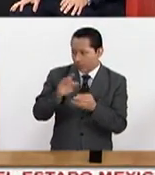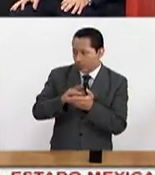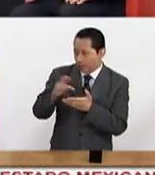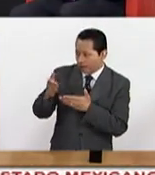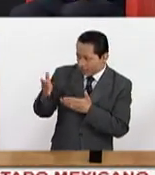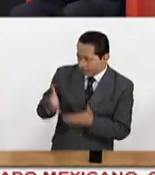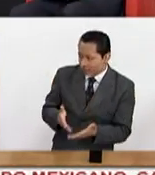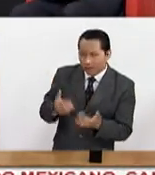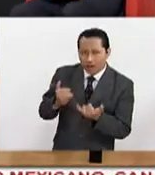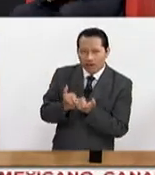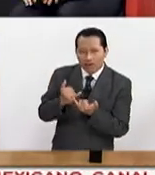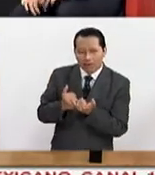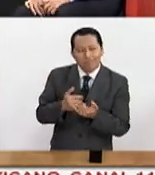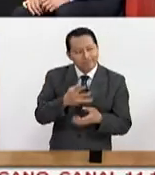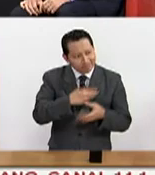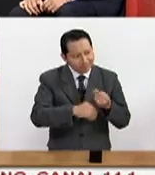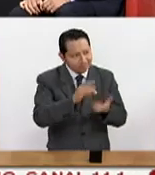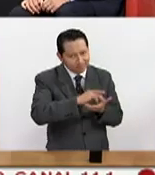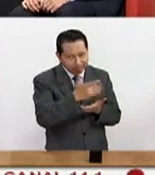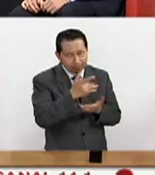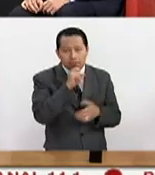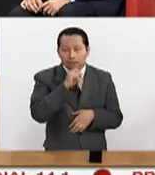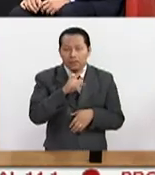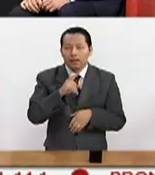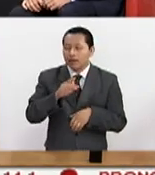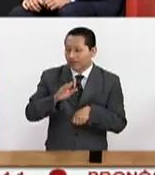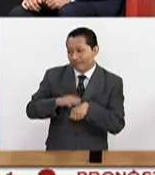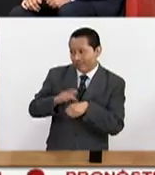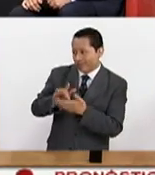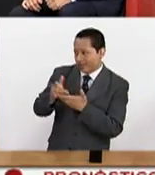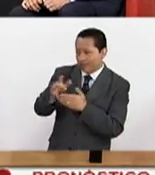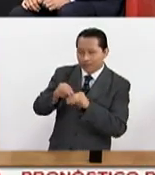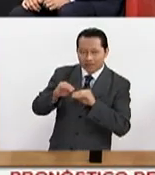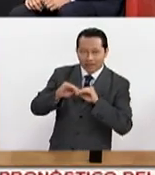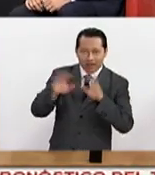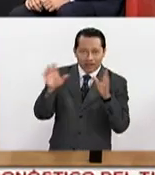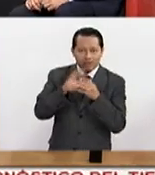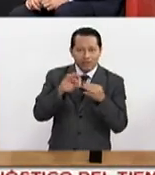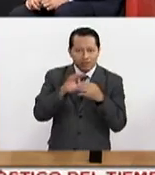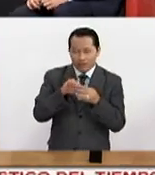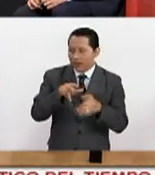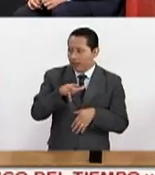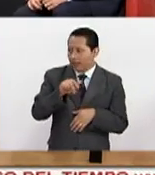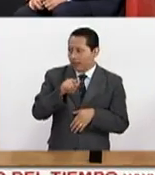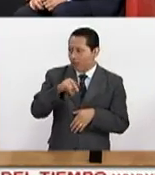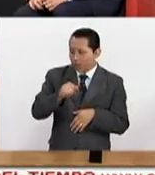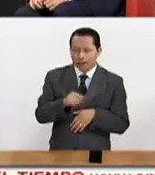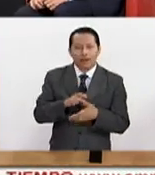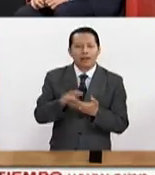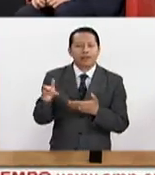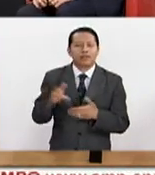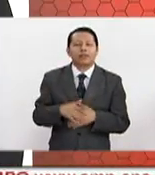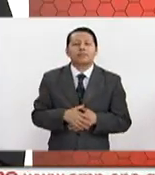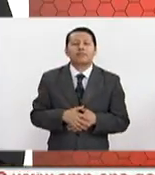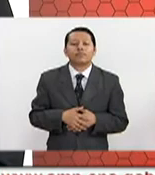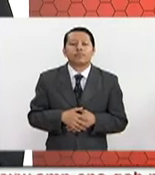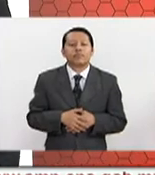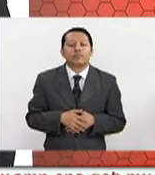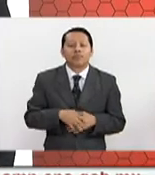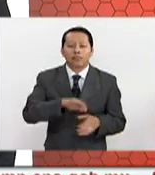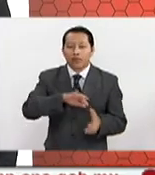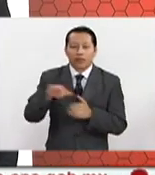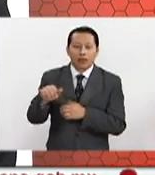estar con nosotros y darnos un poquito de luz al respecto de lo que está pasando en Cataluña, Emerson Segura. Gracias. Y en